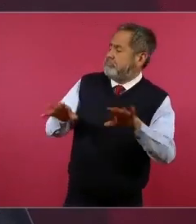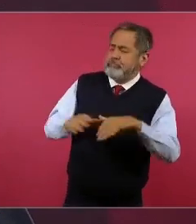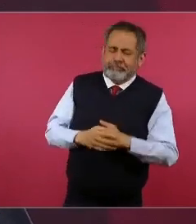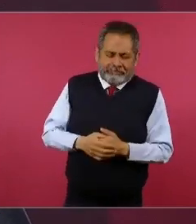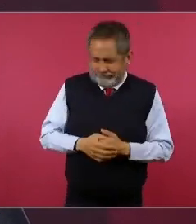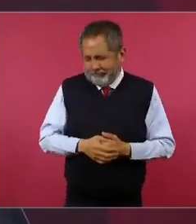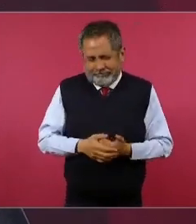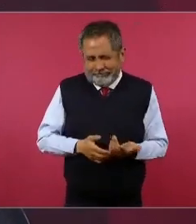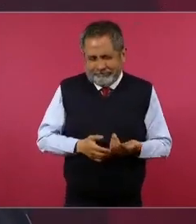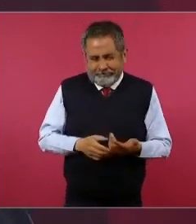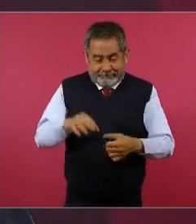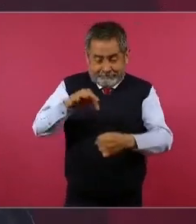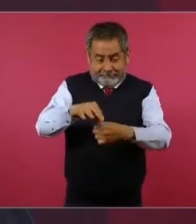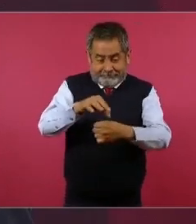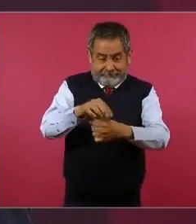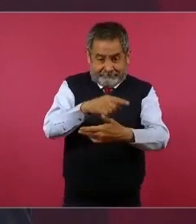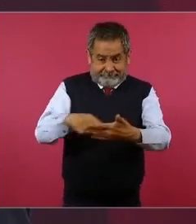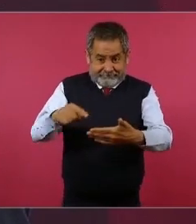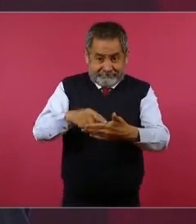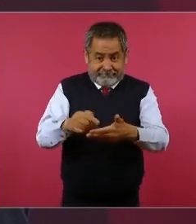15 días antes de la elección.